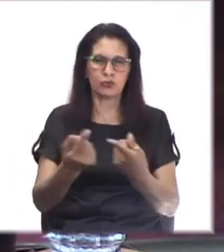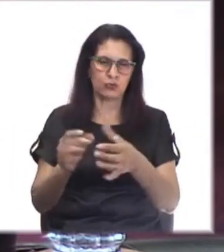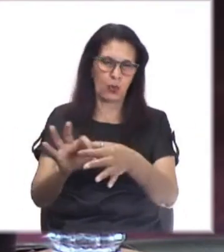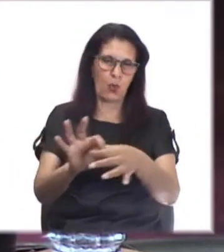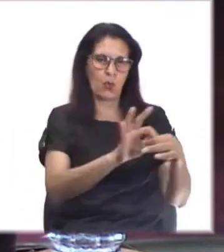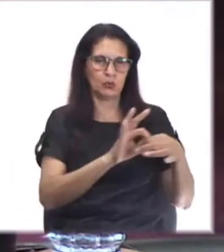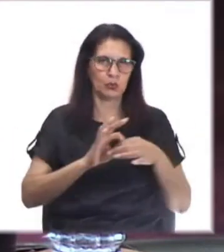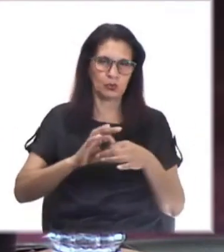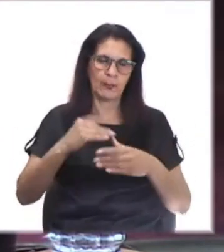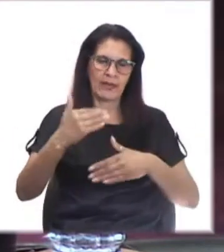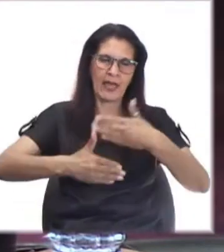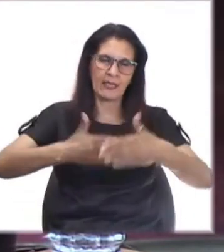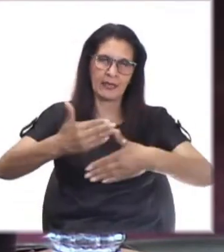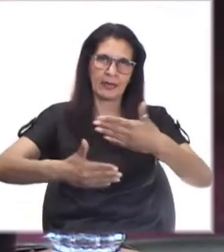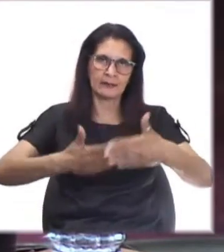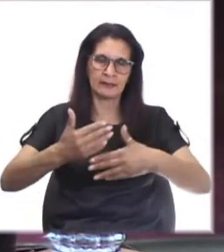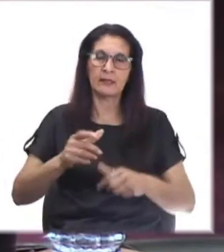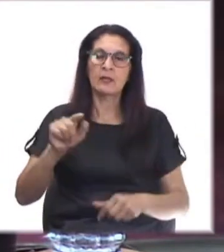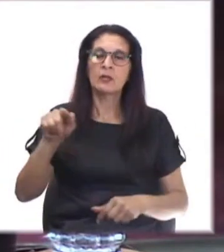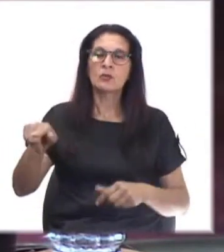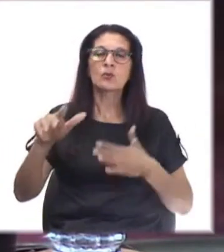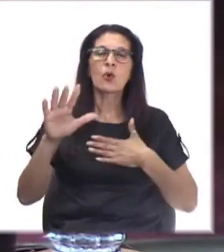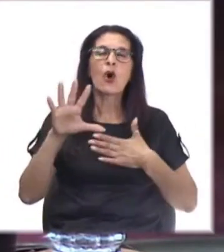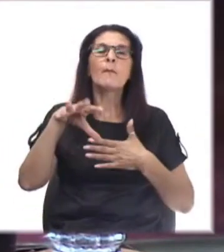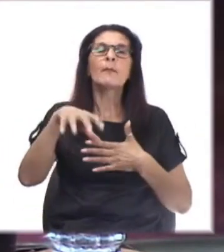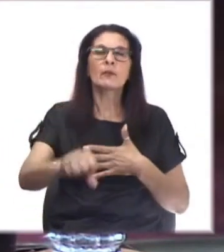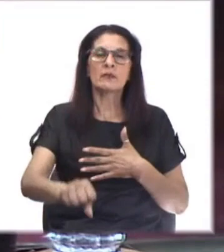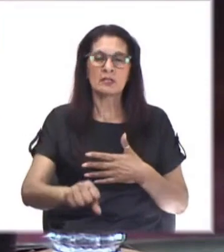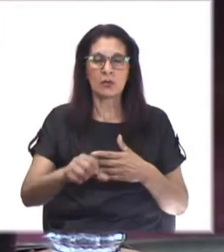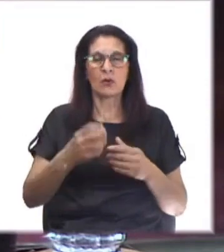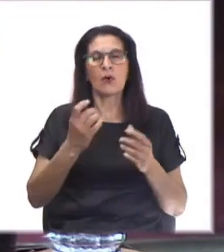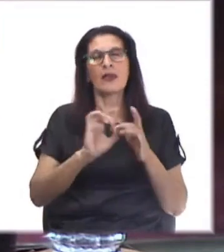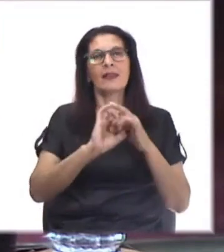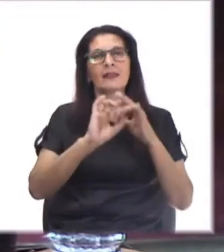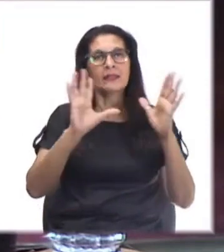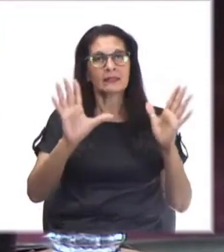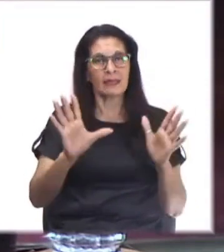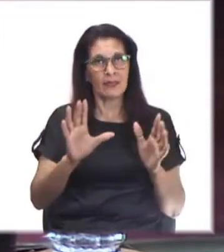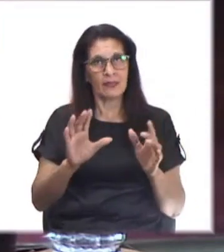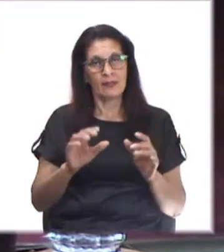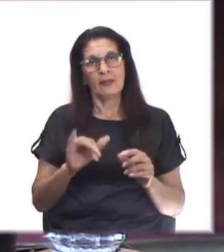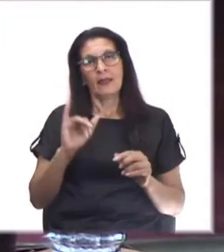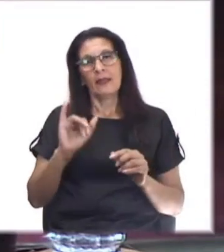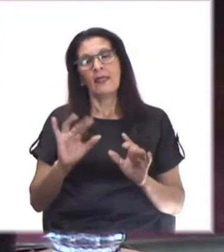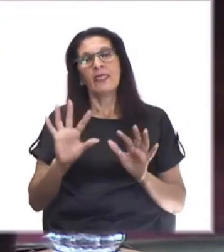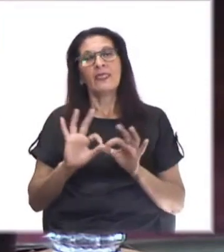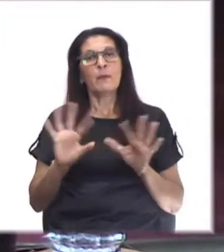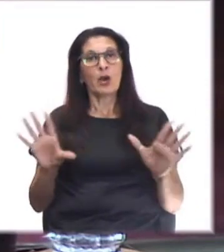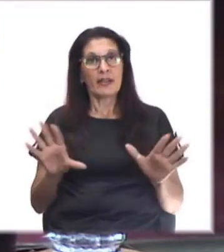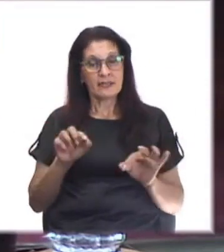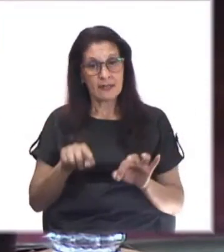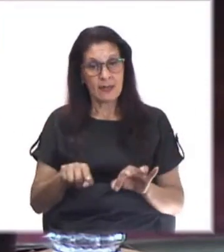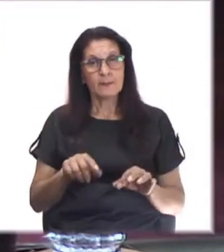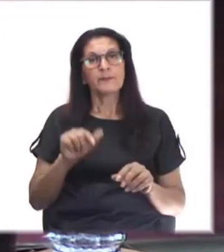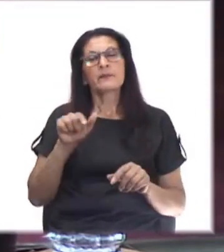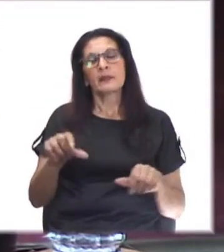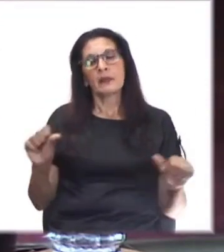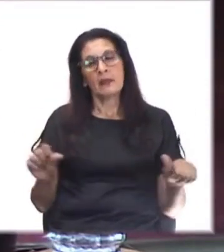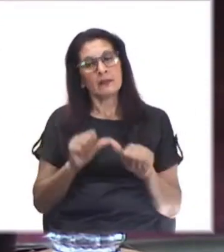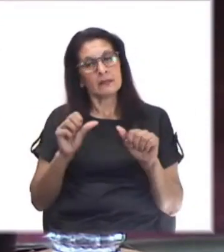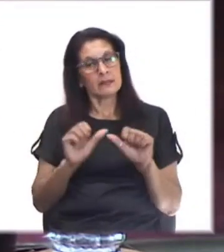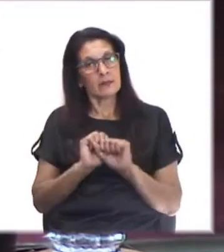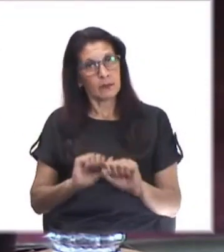Su compromiso incondicional con la libertad y con la democracia y con la institucionalidad que las hacen